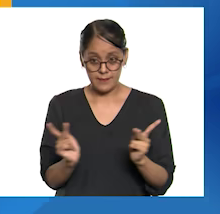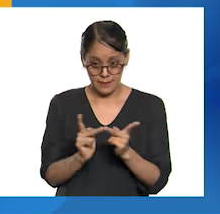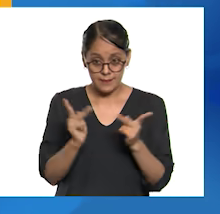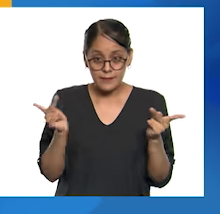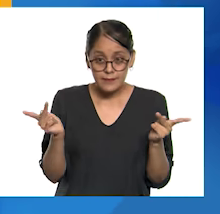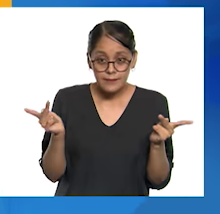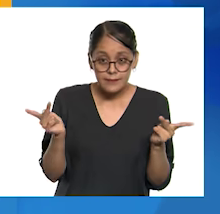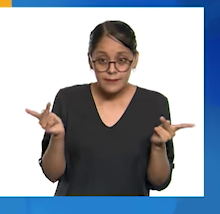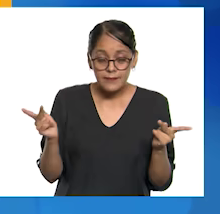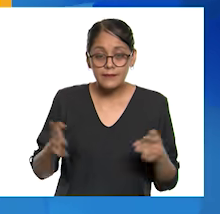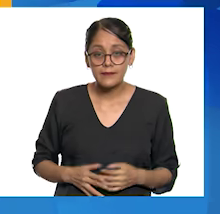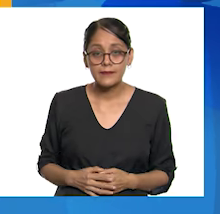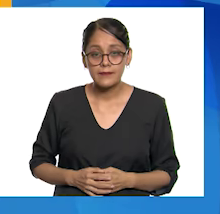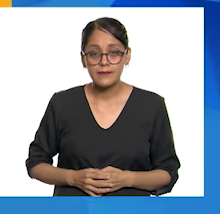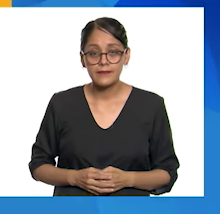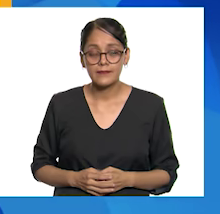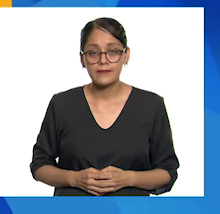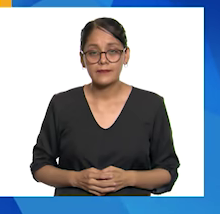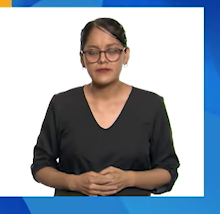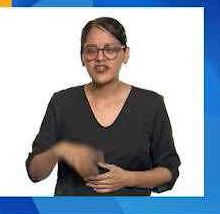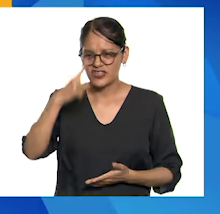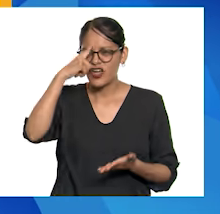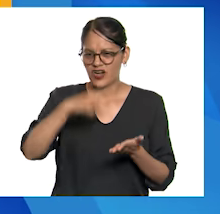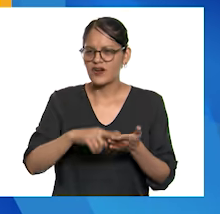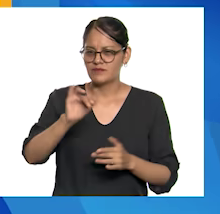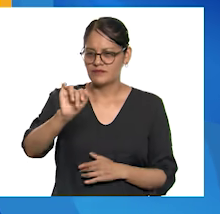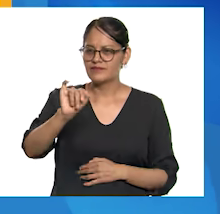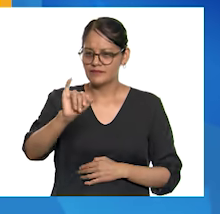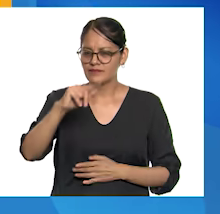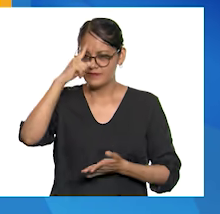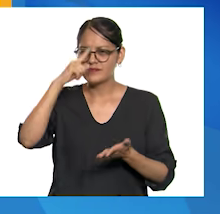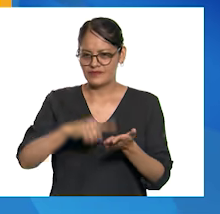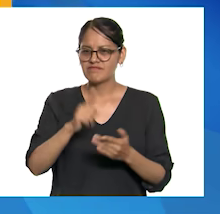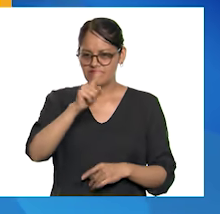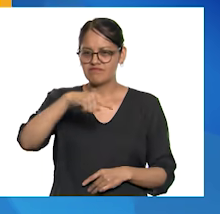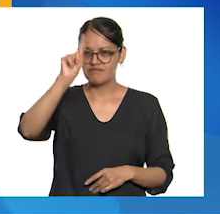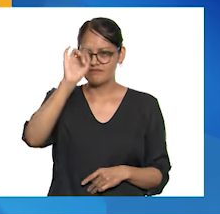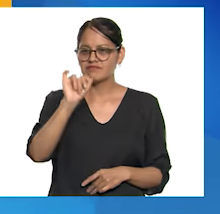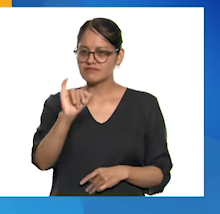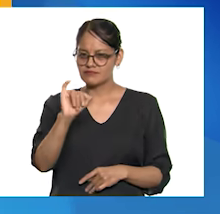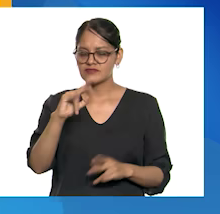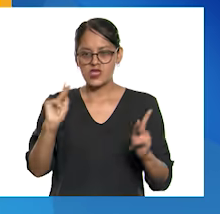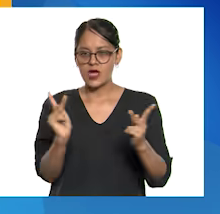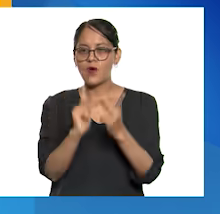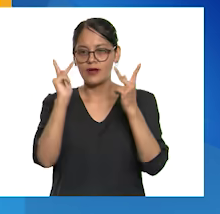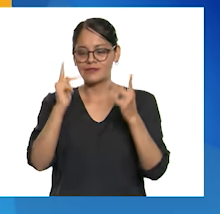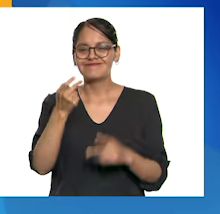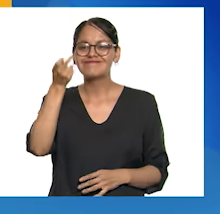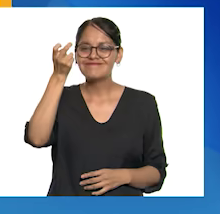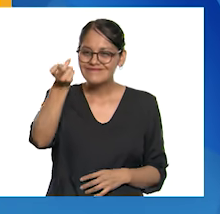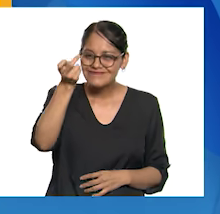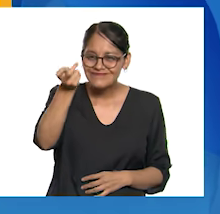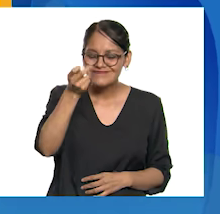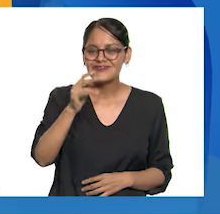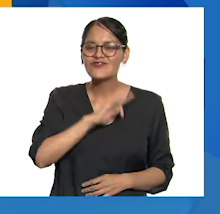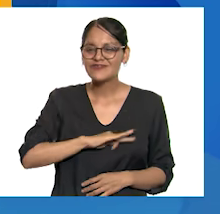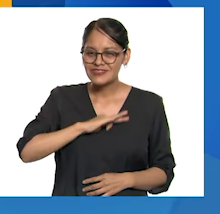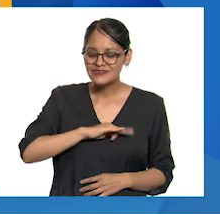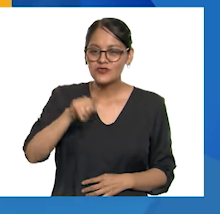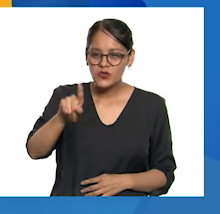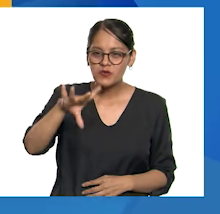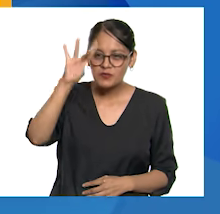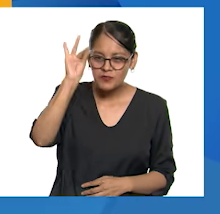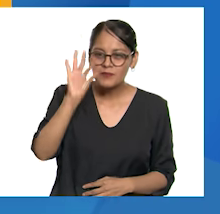el par, coinciden las tarjetas? Yo creo que sí. Aquí sí coinciden. ¡Exactamente! Ale, felicidades.